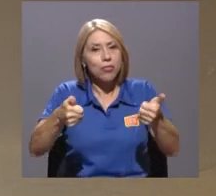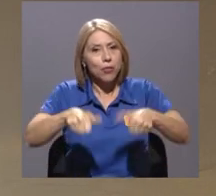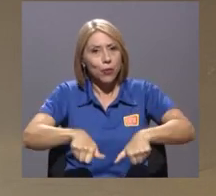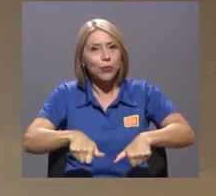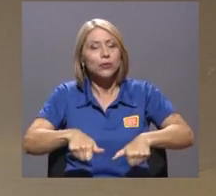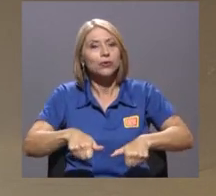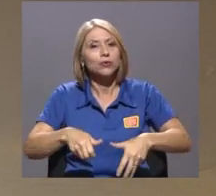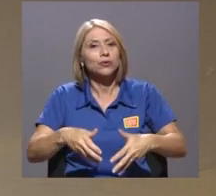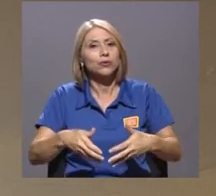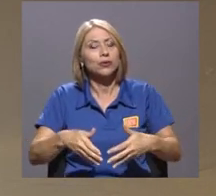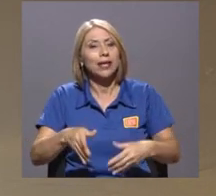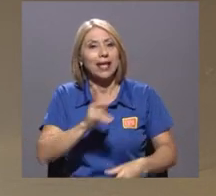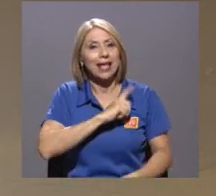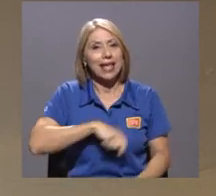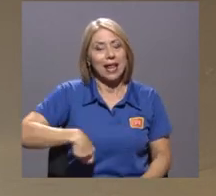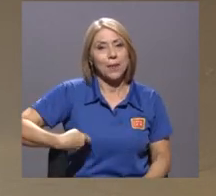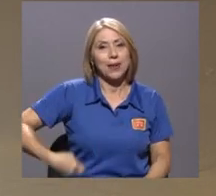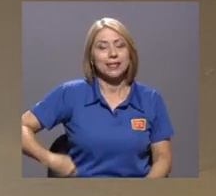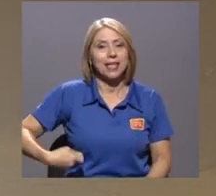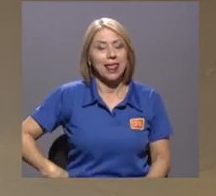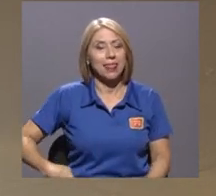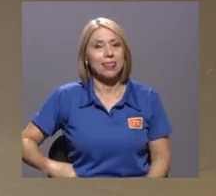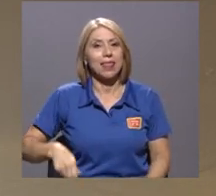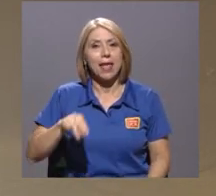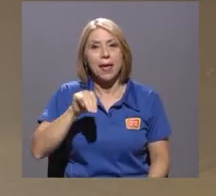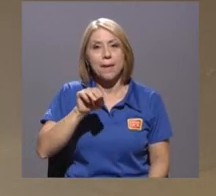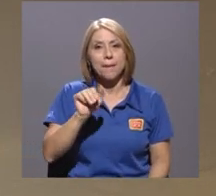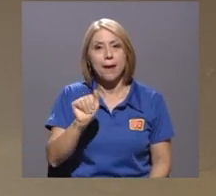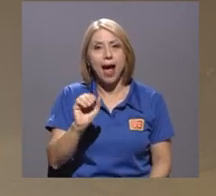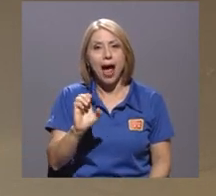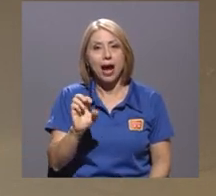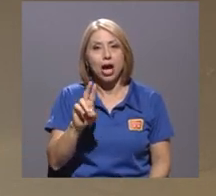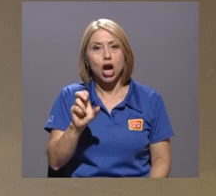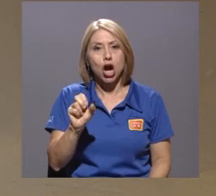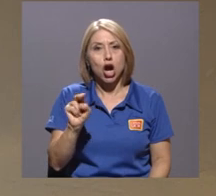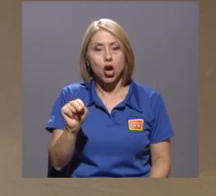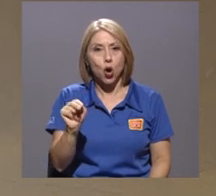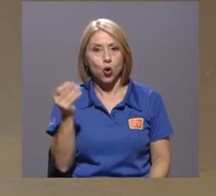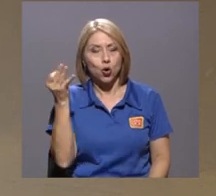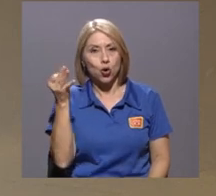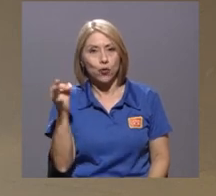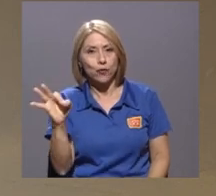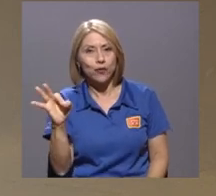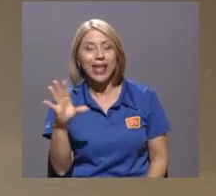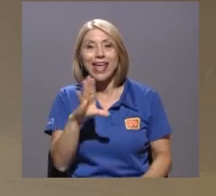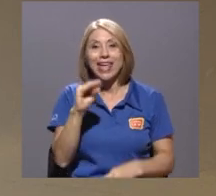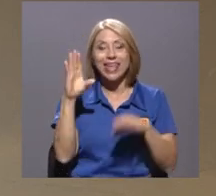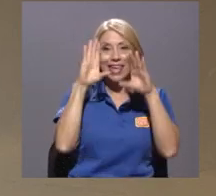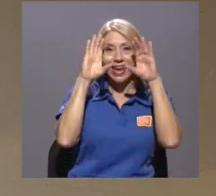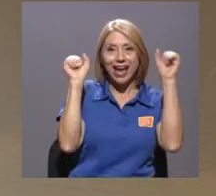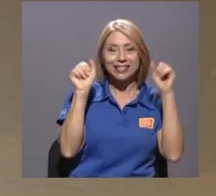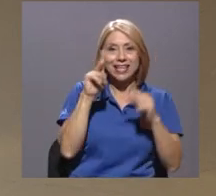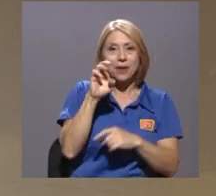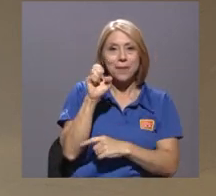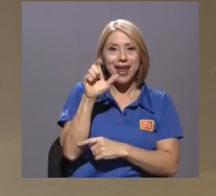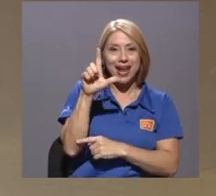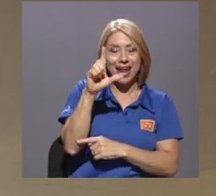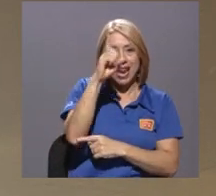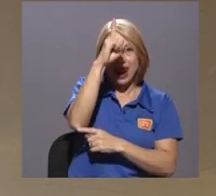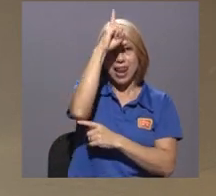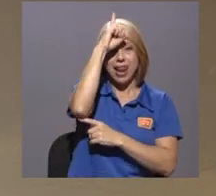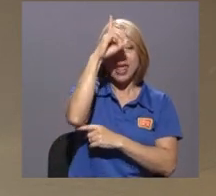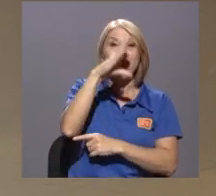el presidente macro y la canciller merkel y el presidente